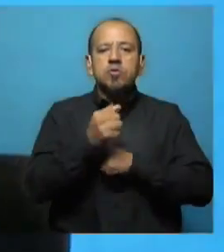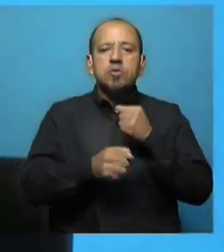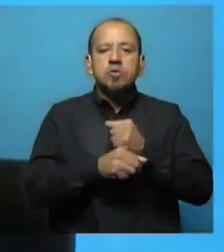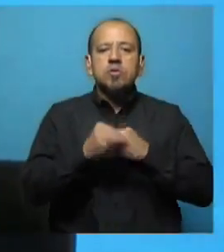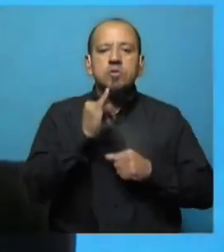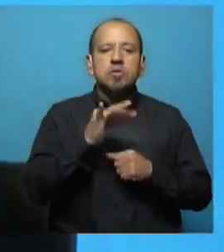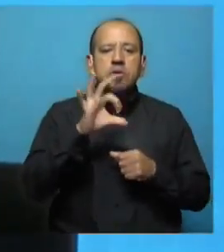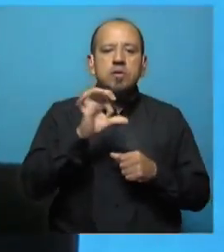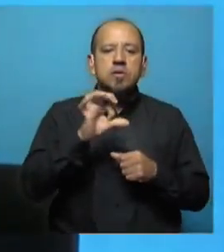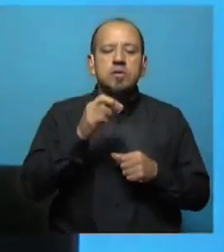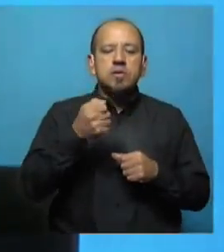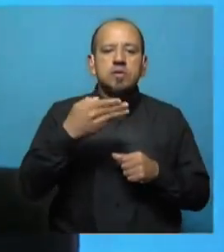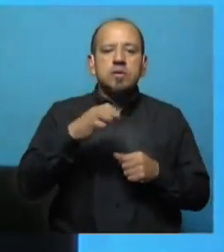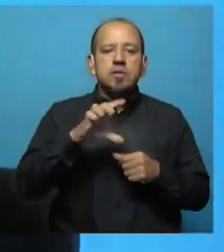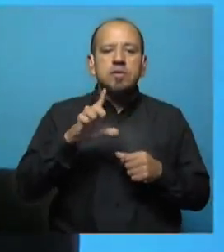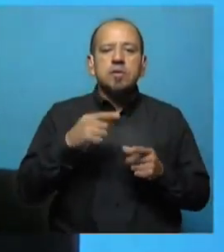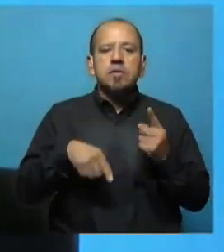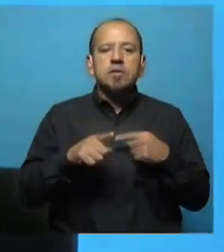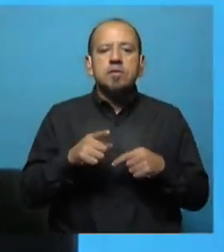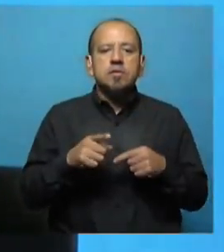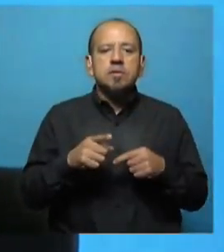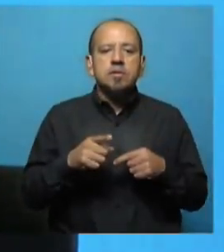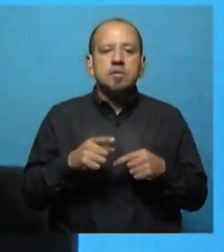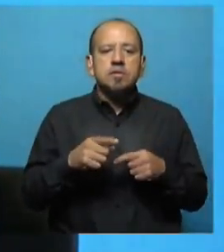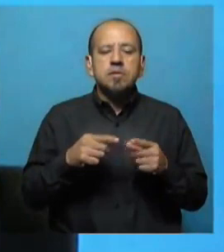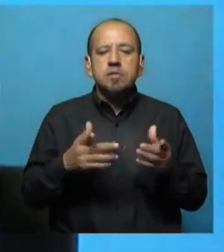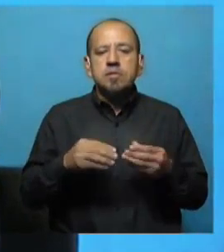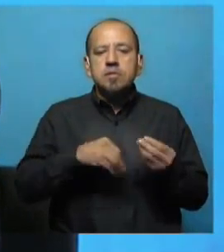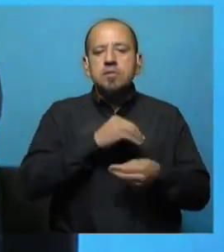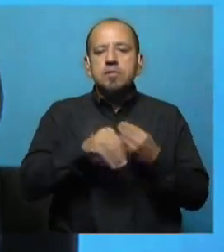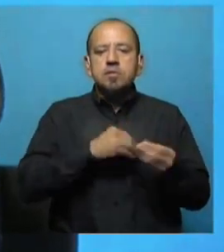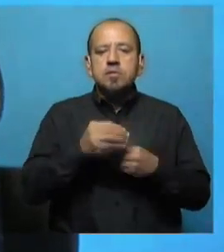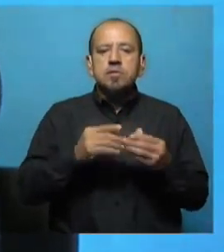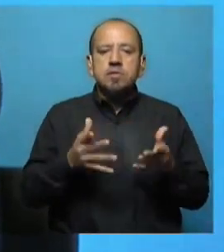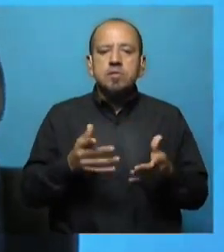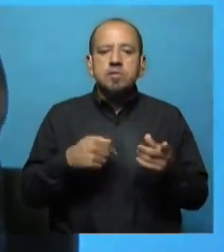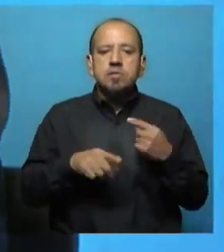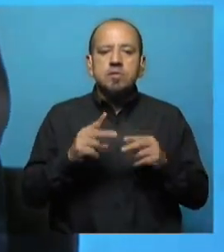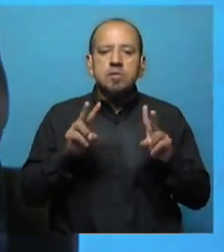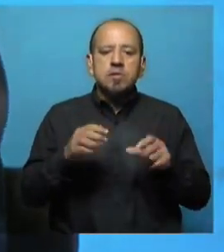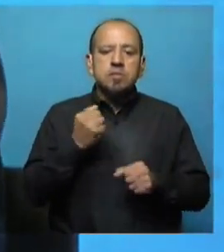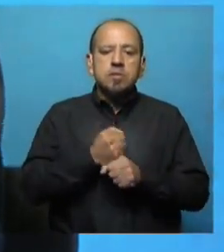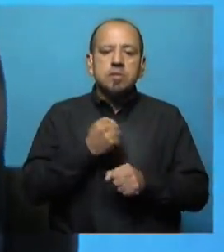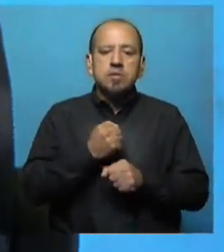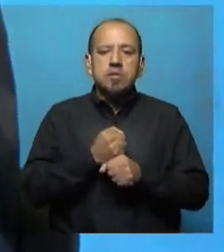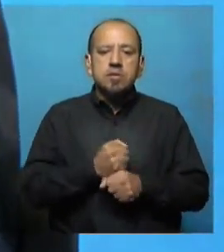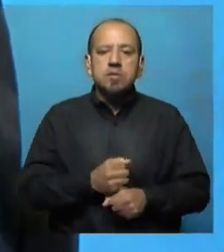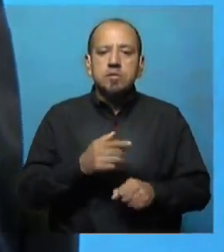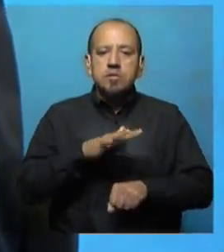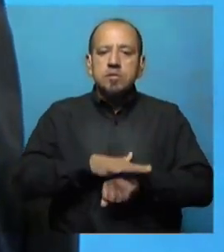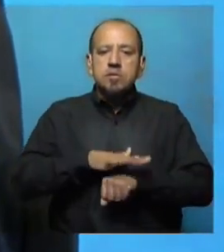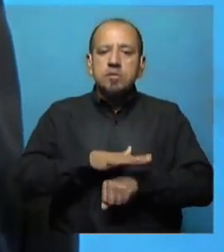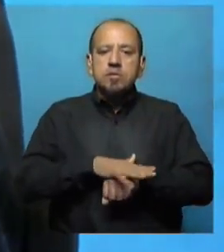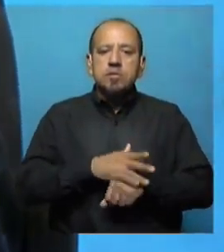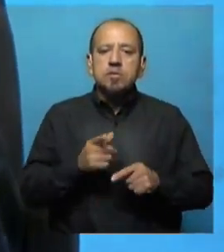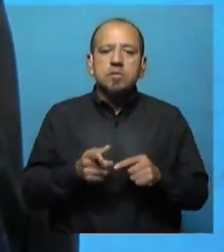este y que te llevó a la familia Le llegó a tomar muchas decisiones incluso a nivel laboral este y en el momento donde Bueno